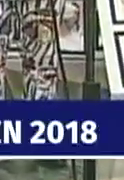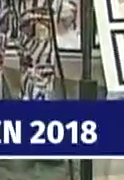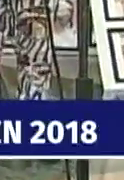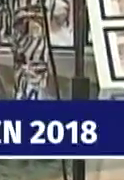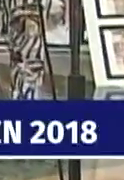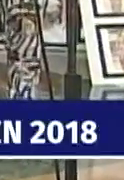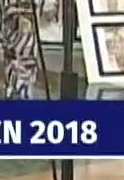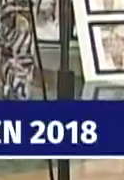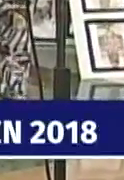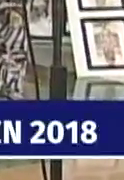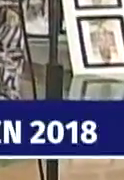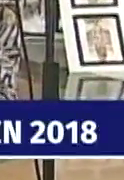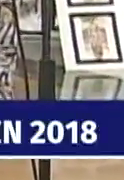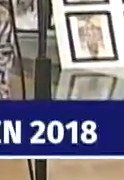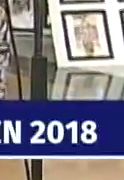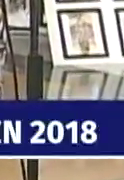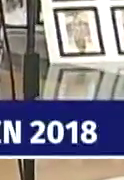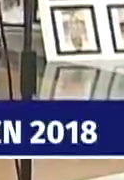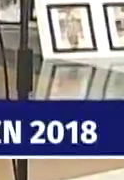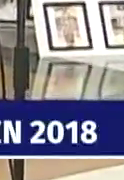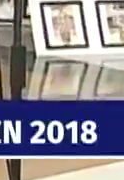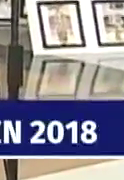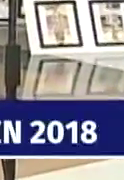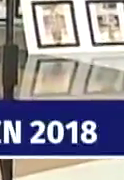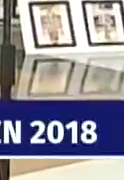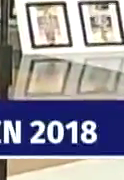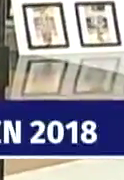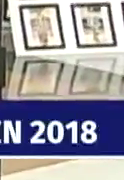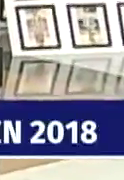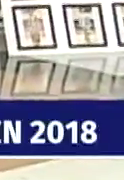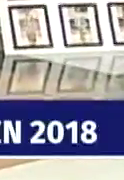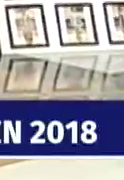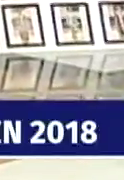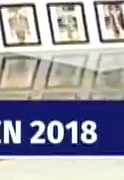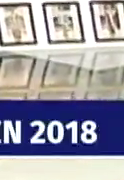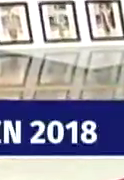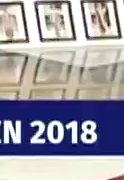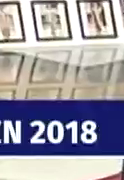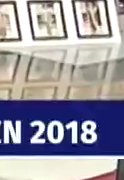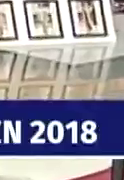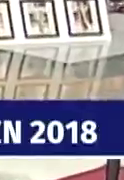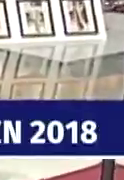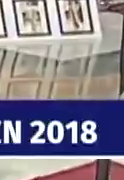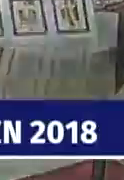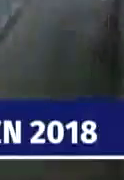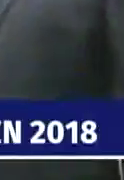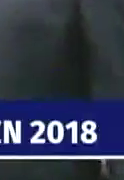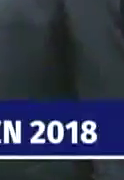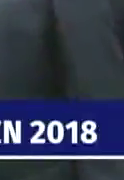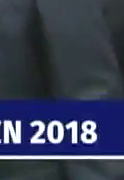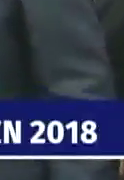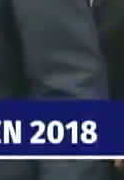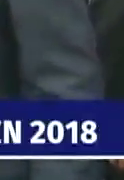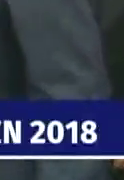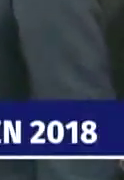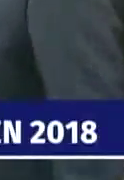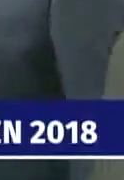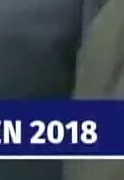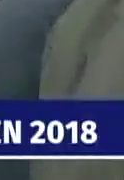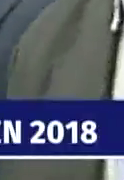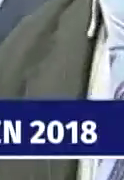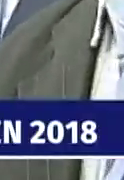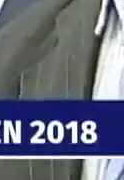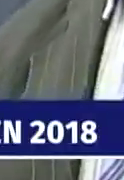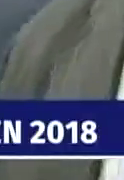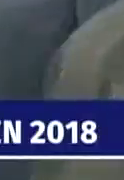analista político, además también académico de la Universidad de París, dice presente en esta 14ª edición